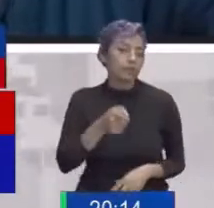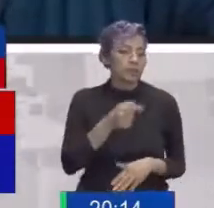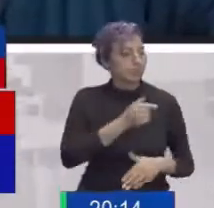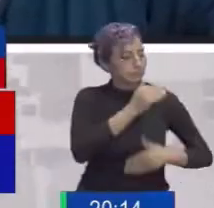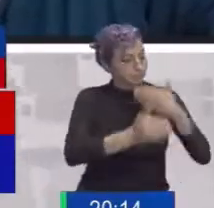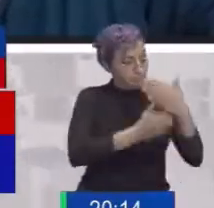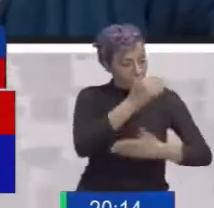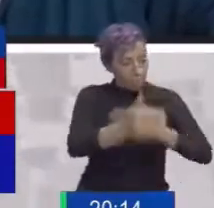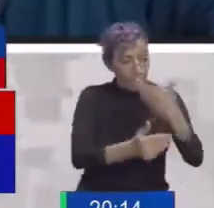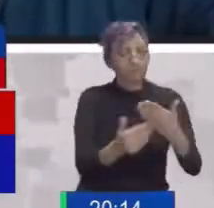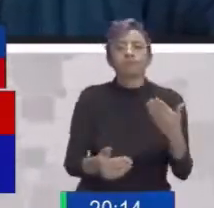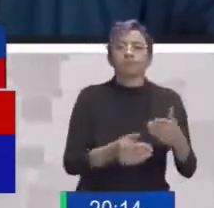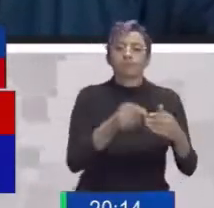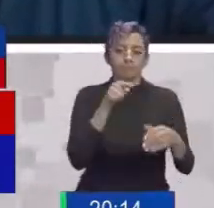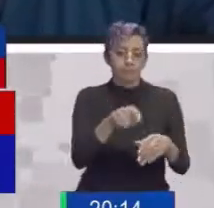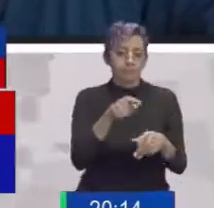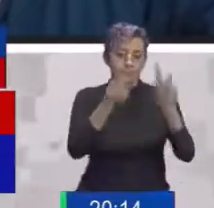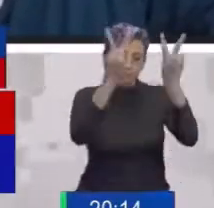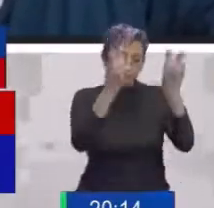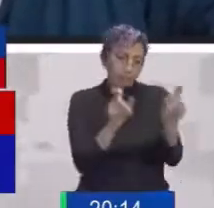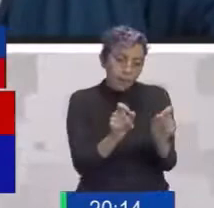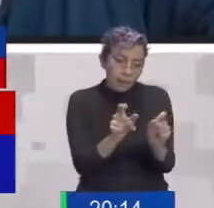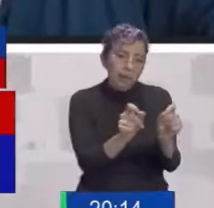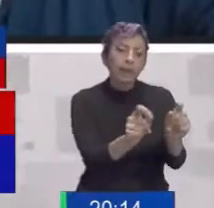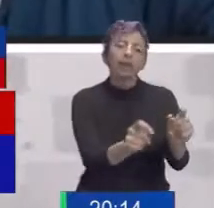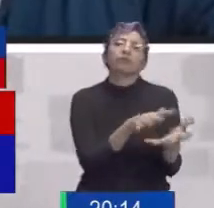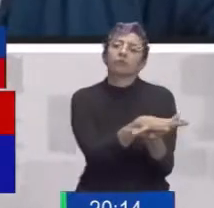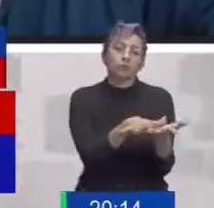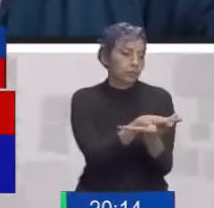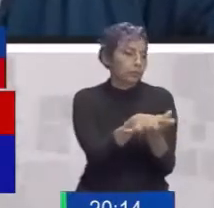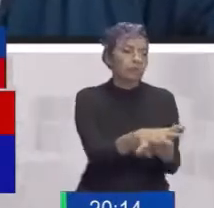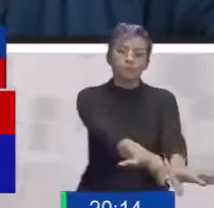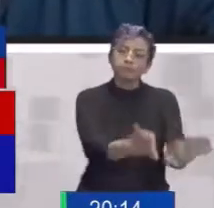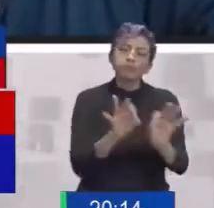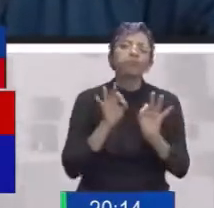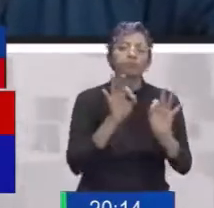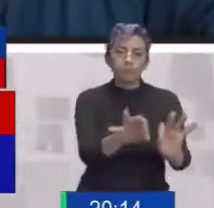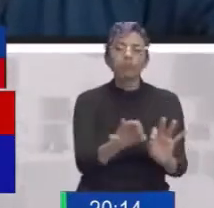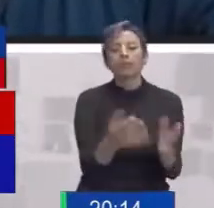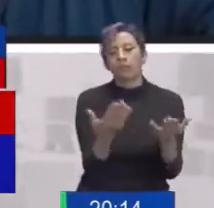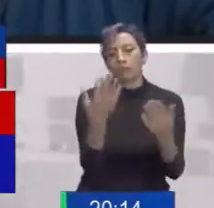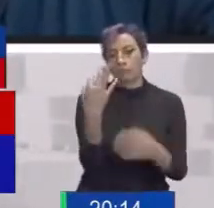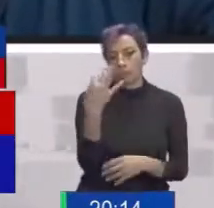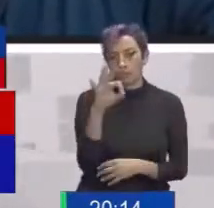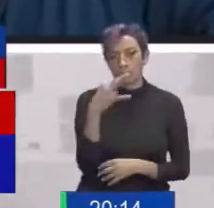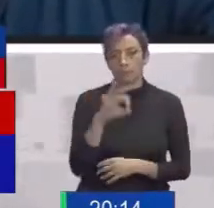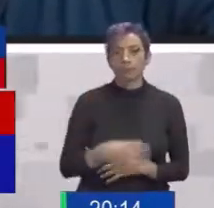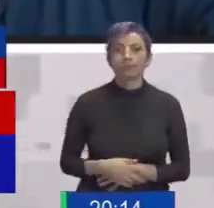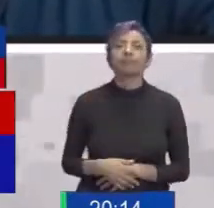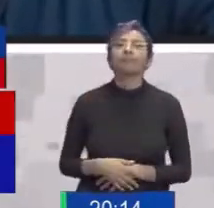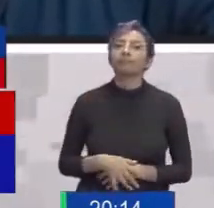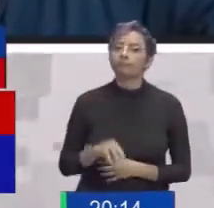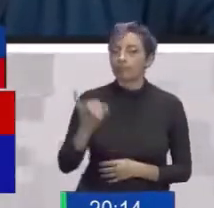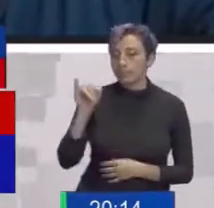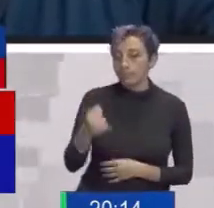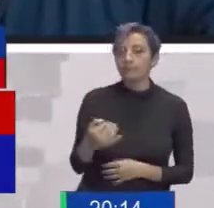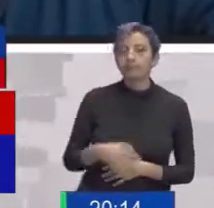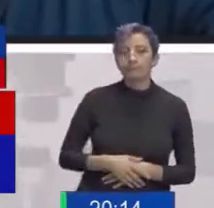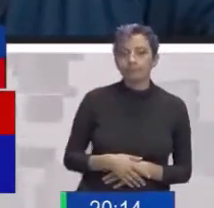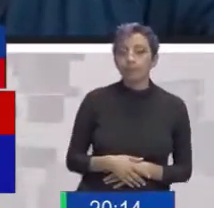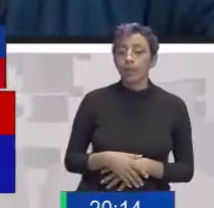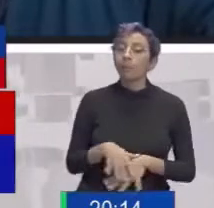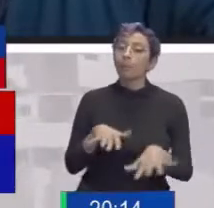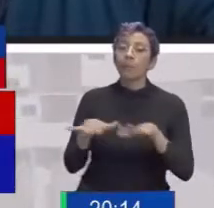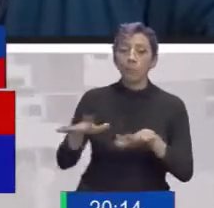ya es como un próximo paso luego de la ley. Claro, sin duda alguna. Se apuesta entonces a que se avance con la